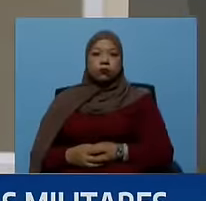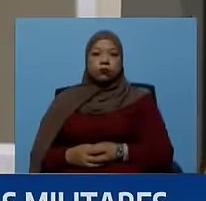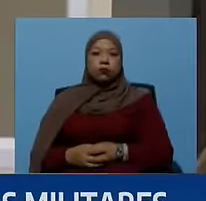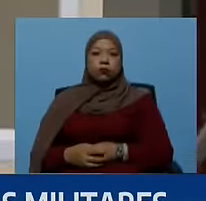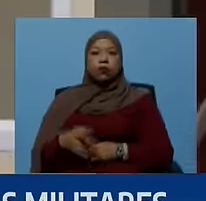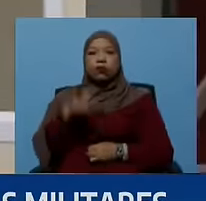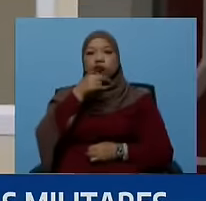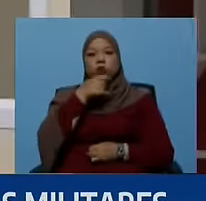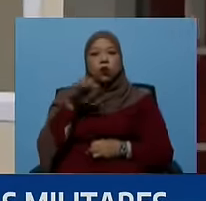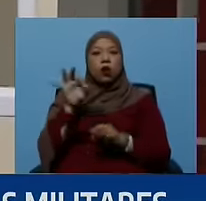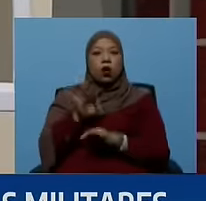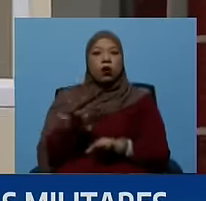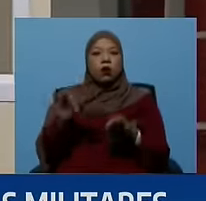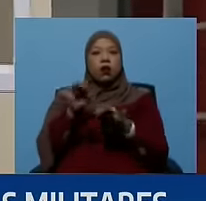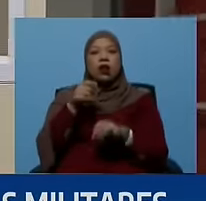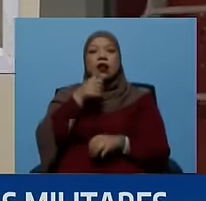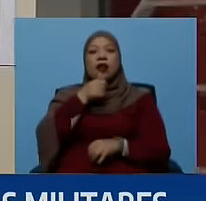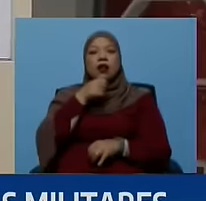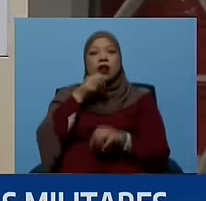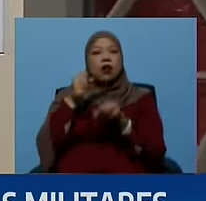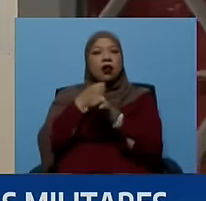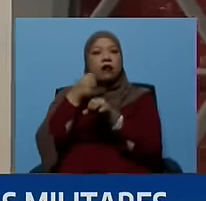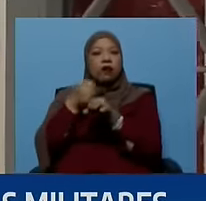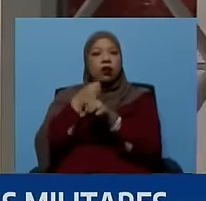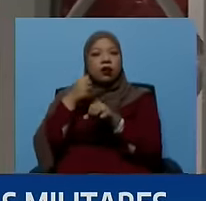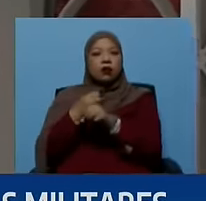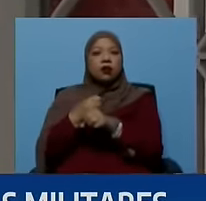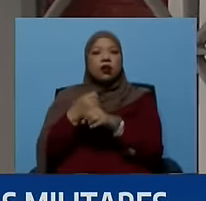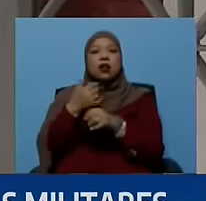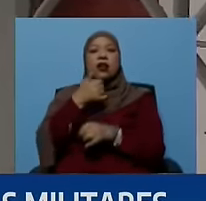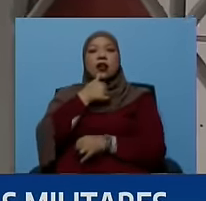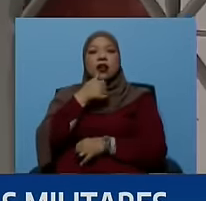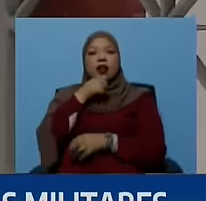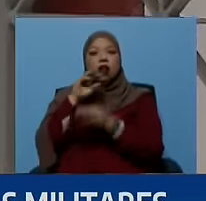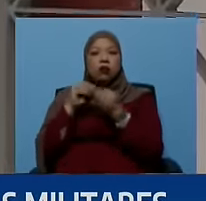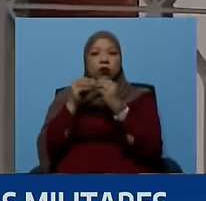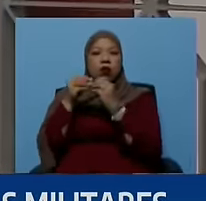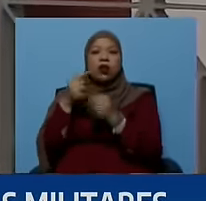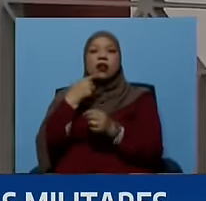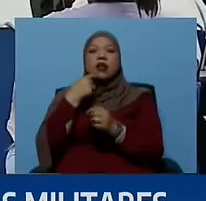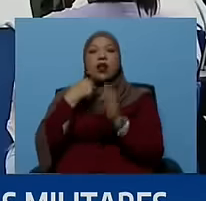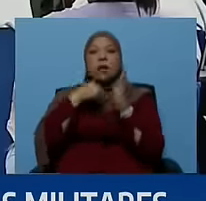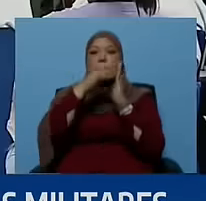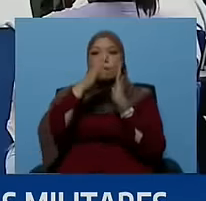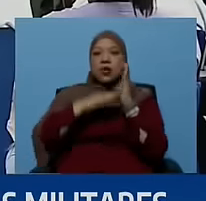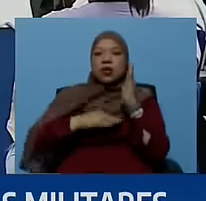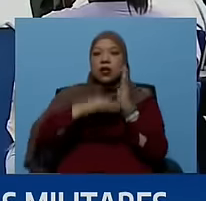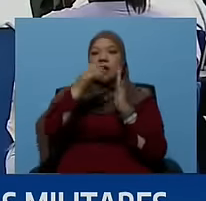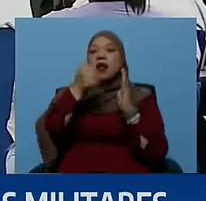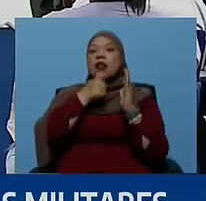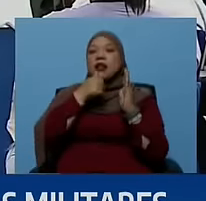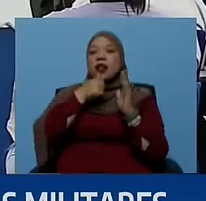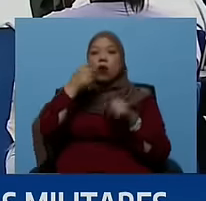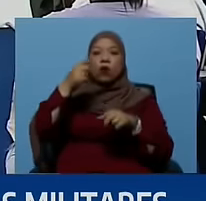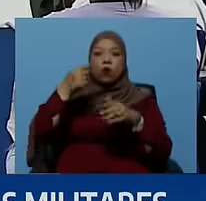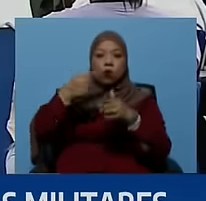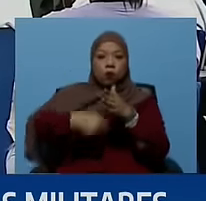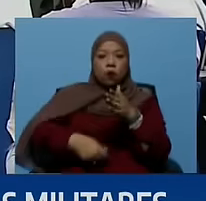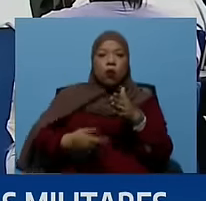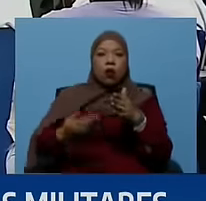clase Obrera no hay vida porque Quién trabaja quién arregla Quién pinta quién pega quién